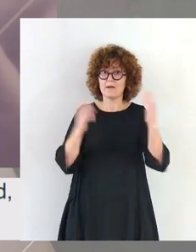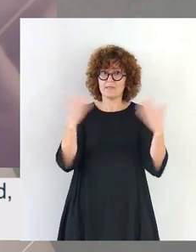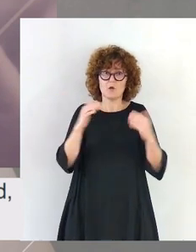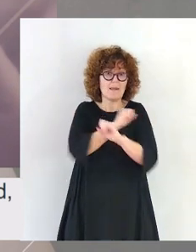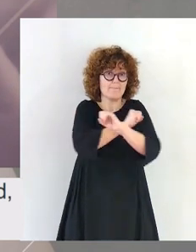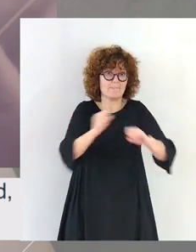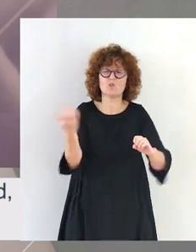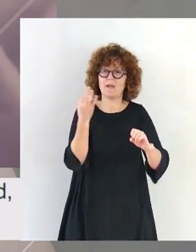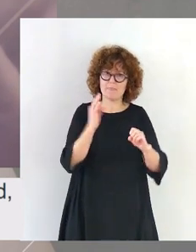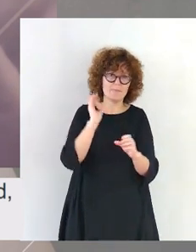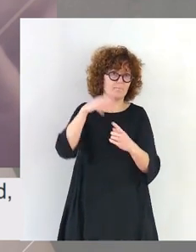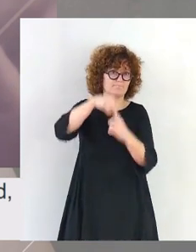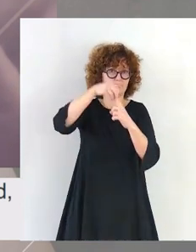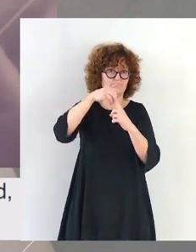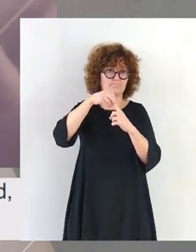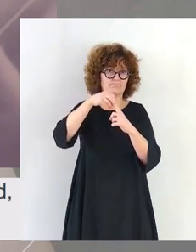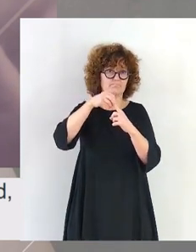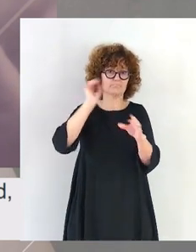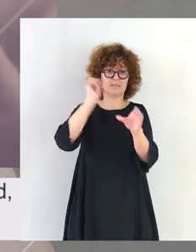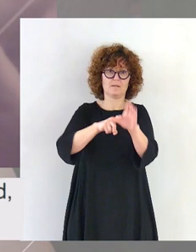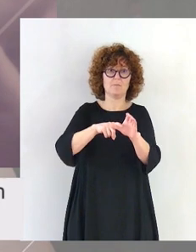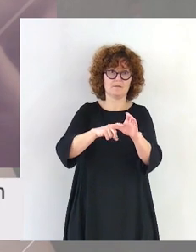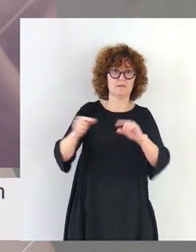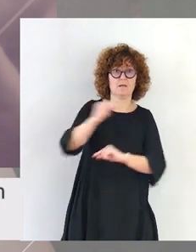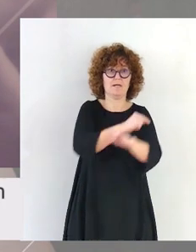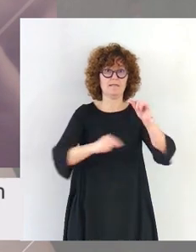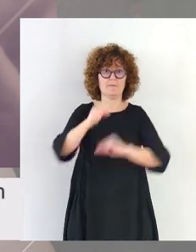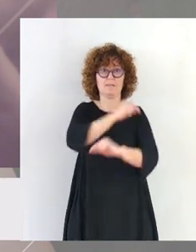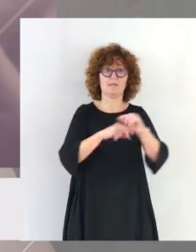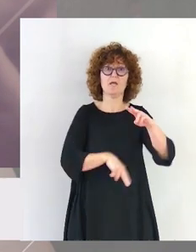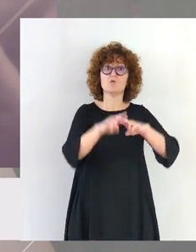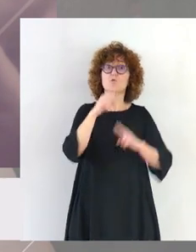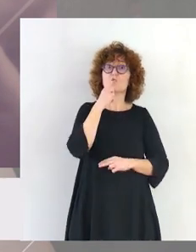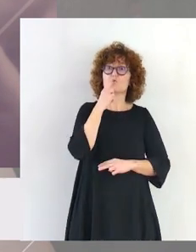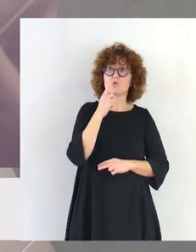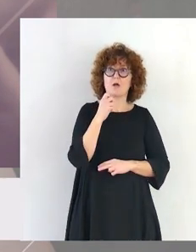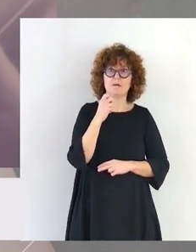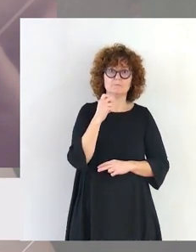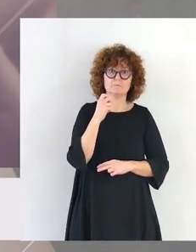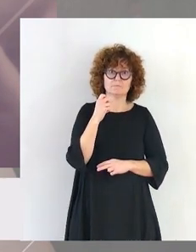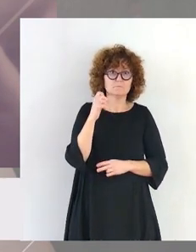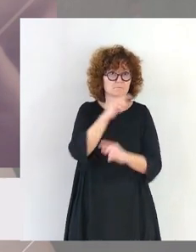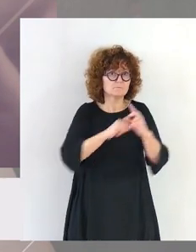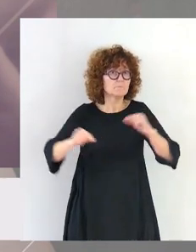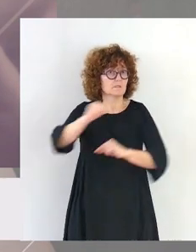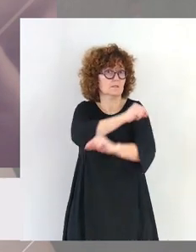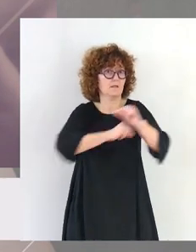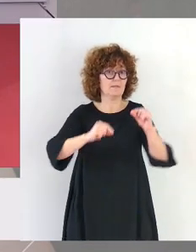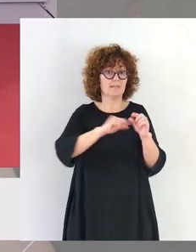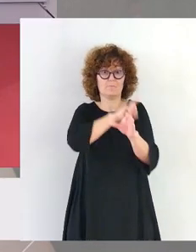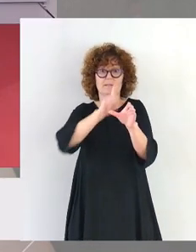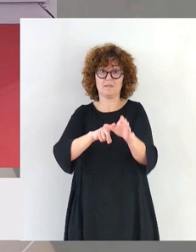uno de los debates centrales y es muy muy importante que Cruz Roja se persone en este debate y profundice en un fenómeno que